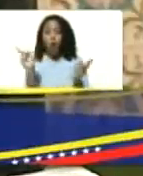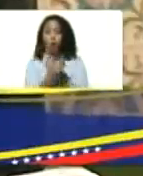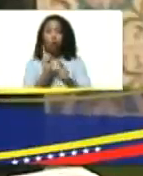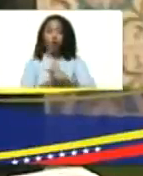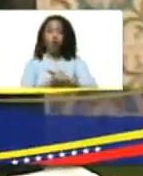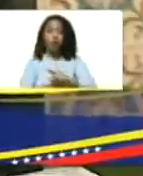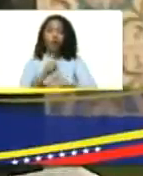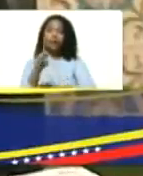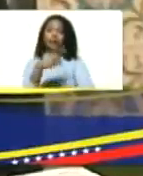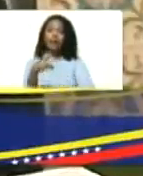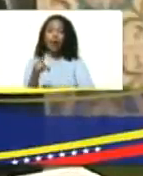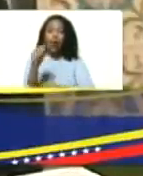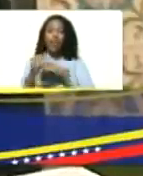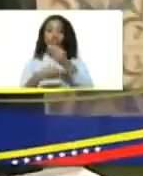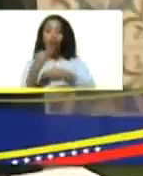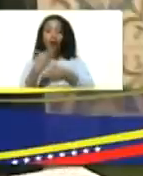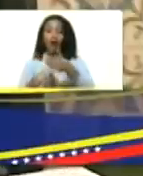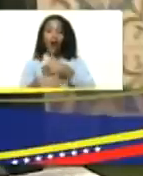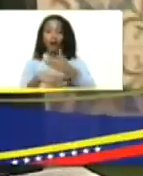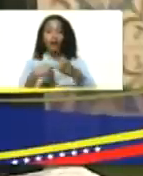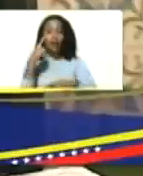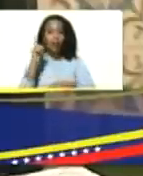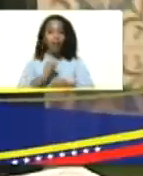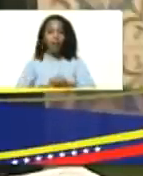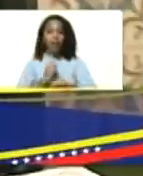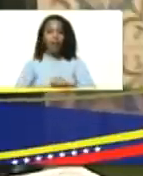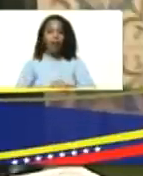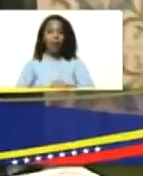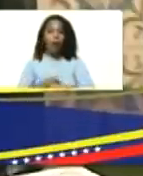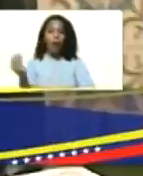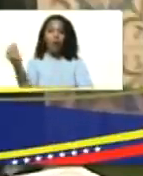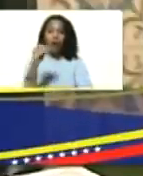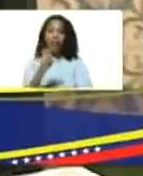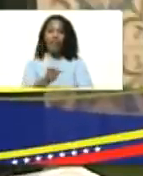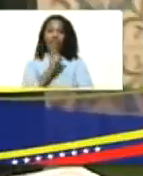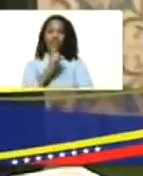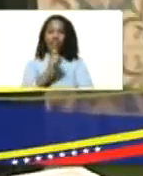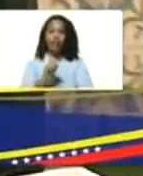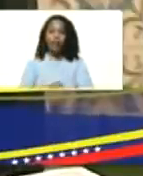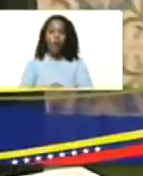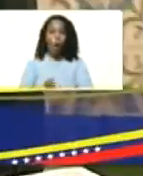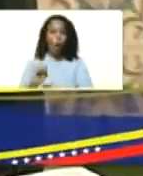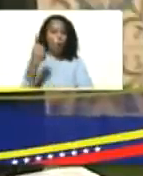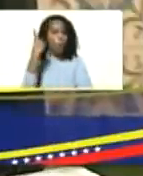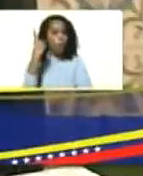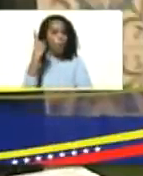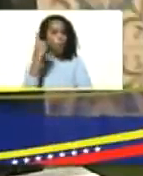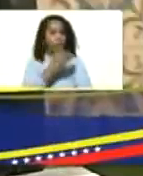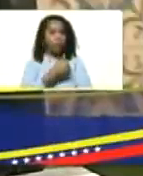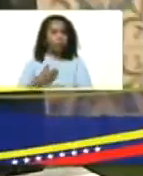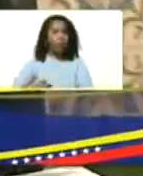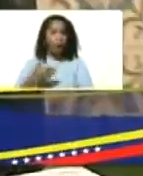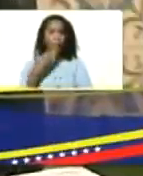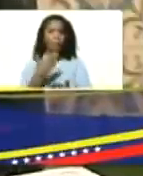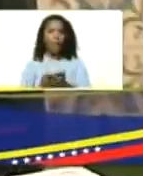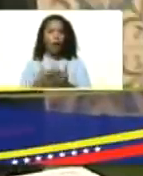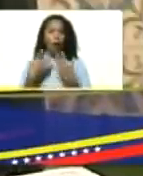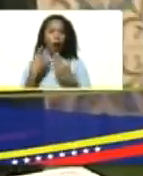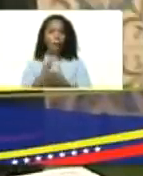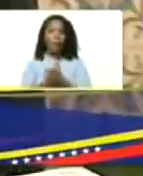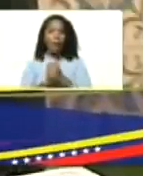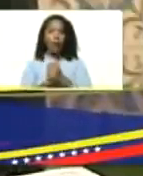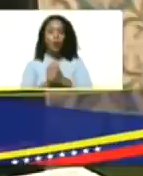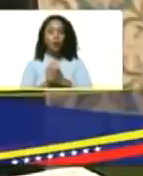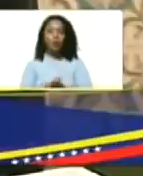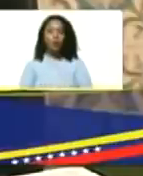sino que va a ser de un tiempo aún más prolongado lo primero presidente que le ha pedido al compañero castro